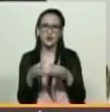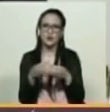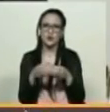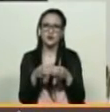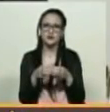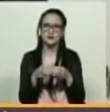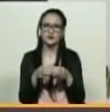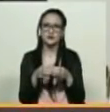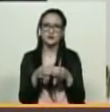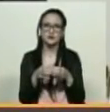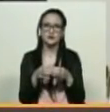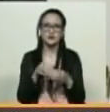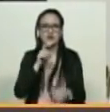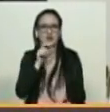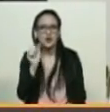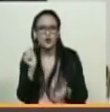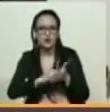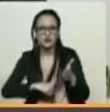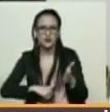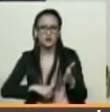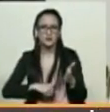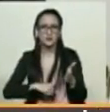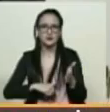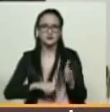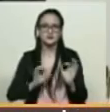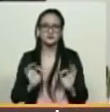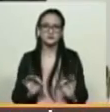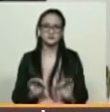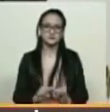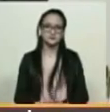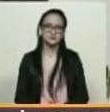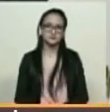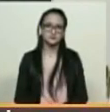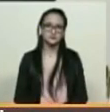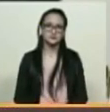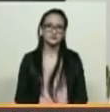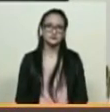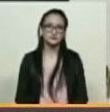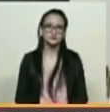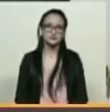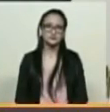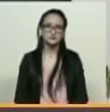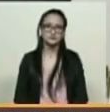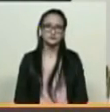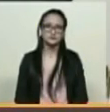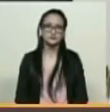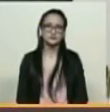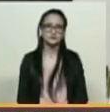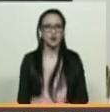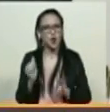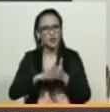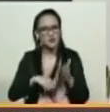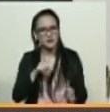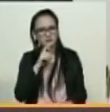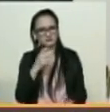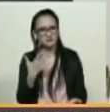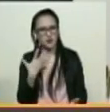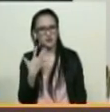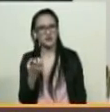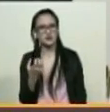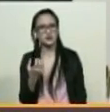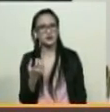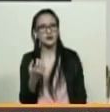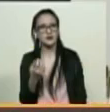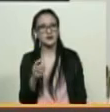quiénes no estaban en la cita. Entendí la última parte, ¿cómo quiénes no estaban? Porque en Venezuela hay 30